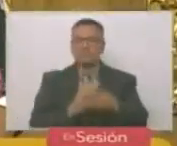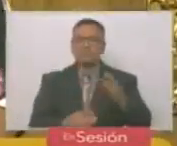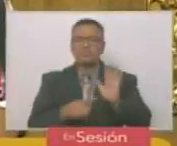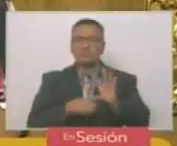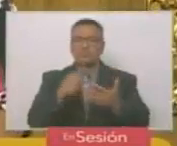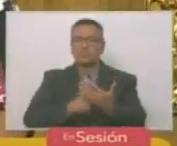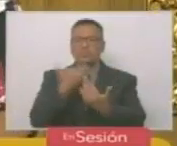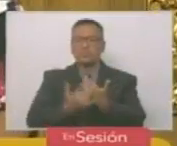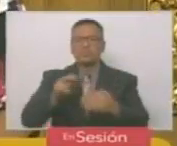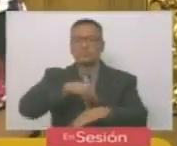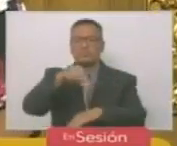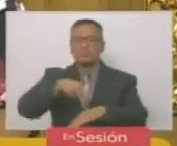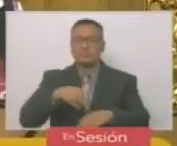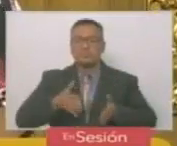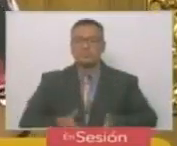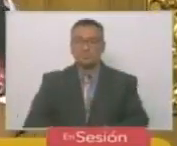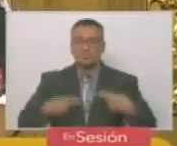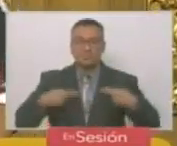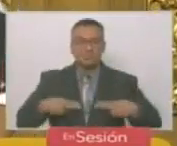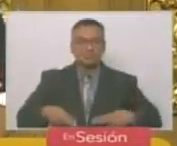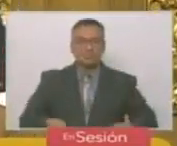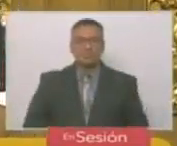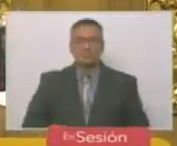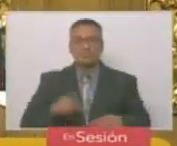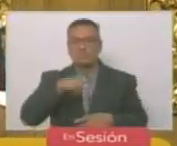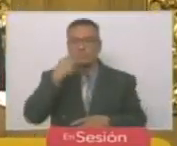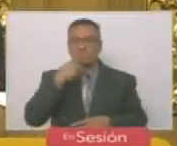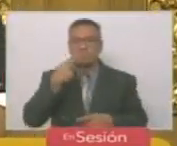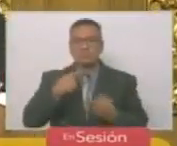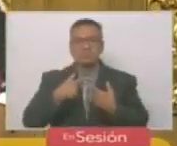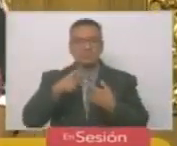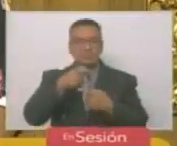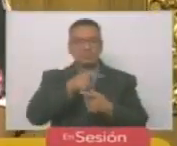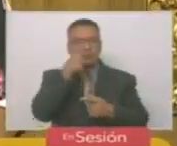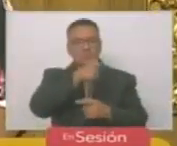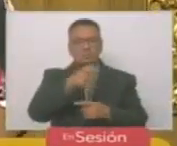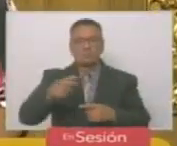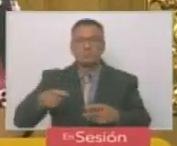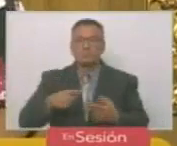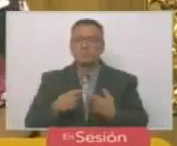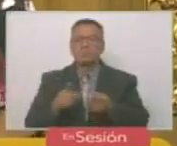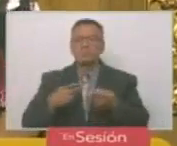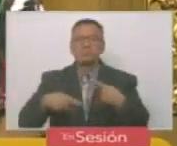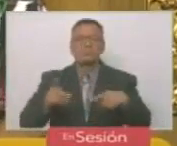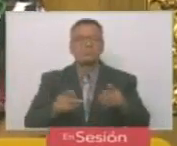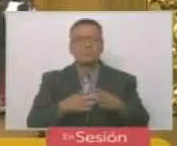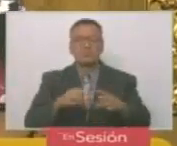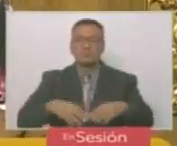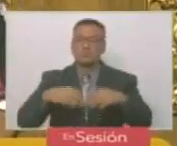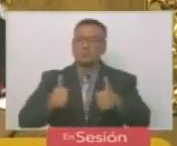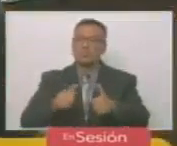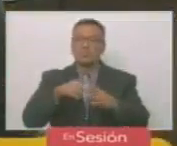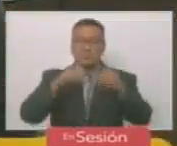Plan Nacional Parto Humanizado con políticas públicas para rescatar ese derecho de